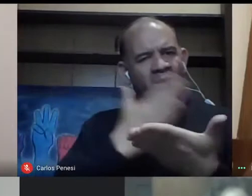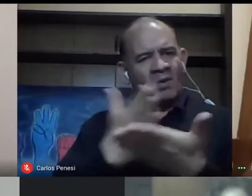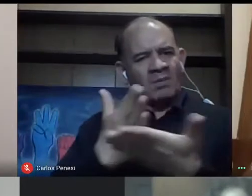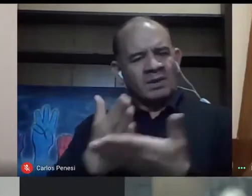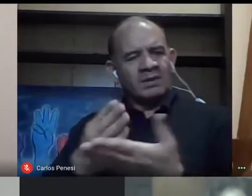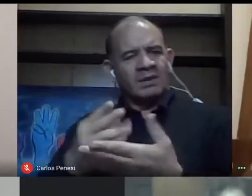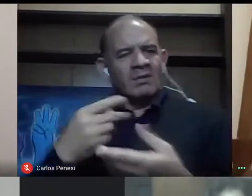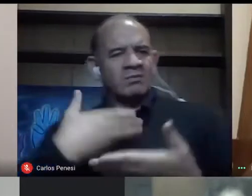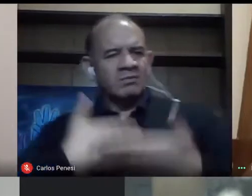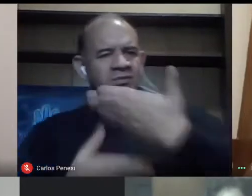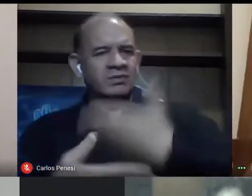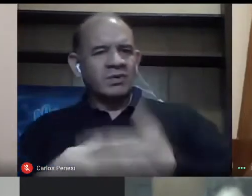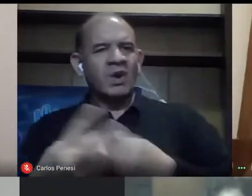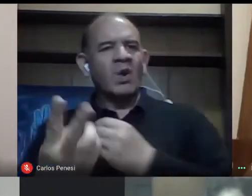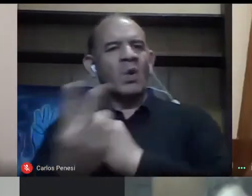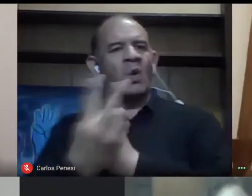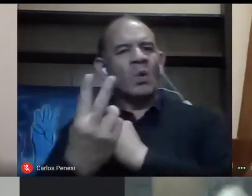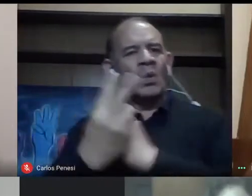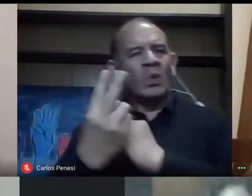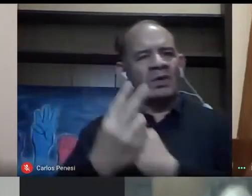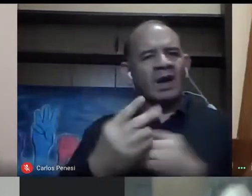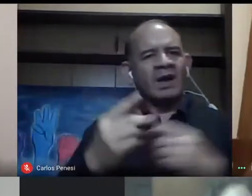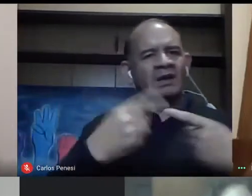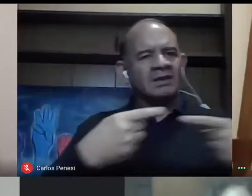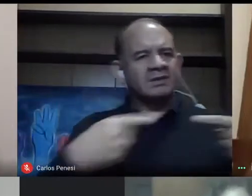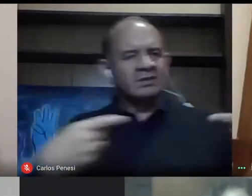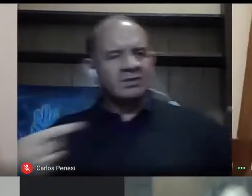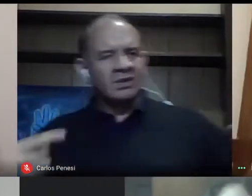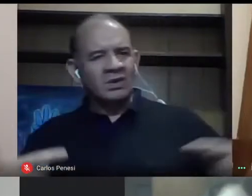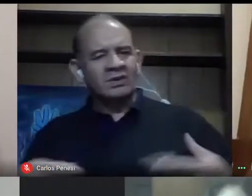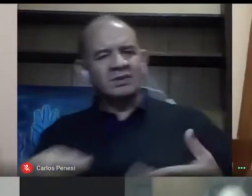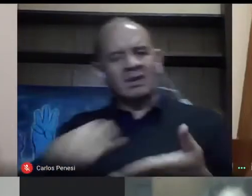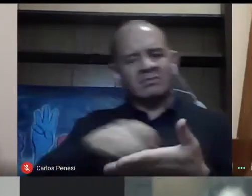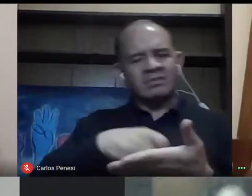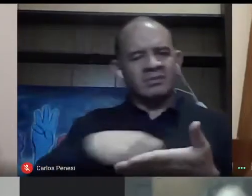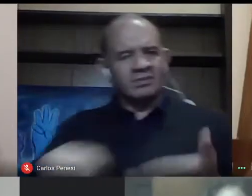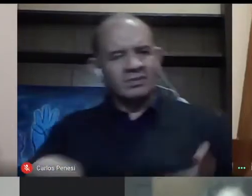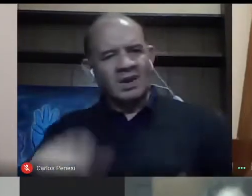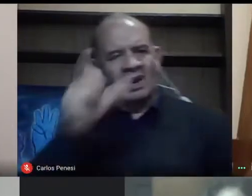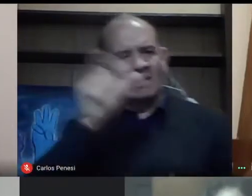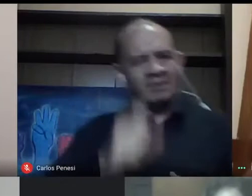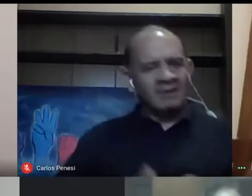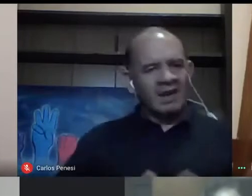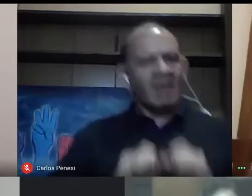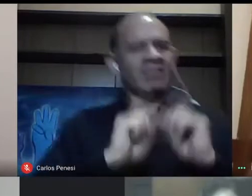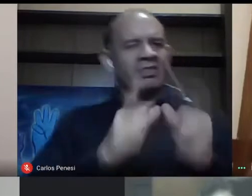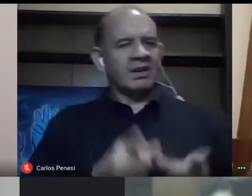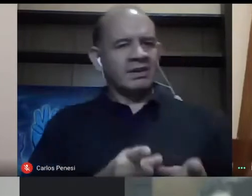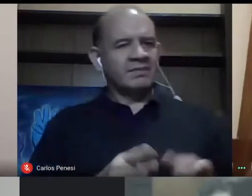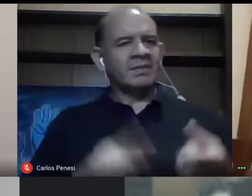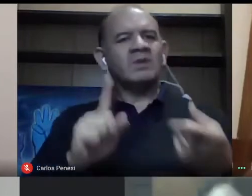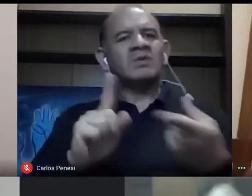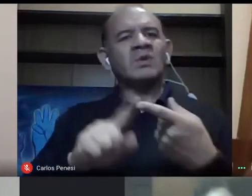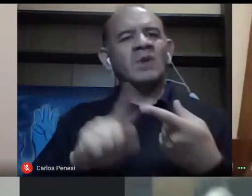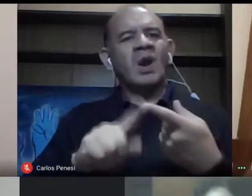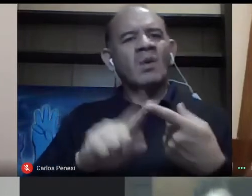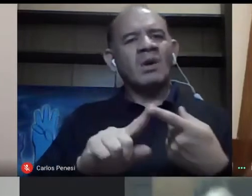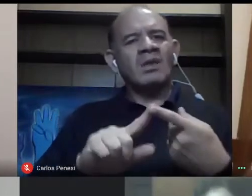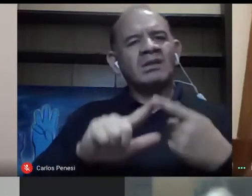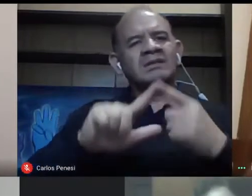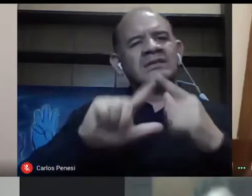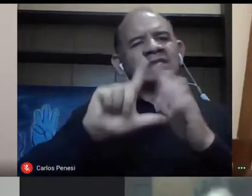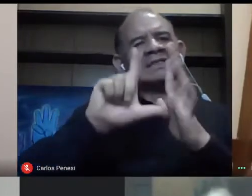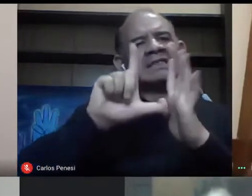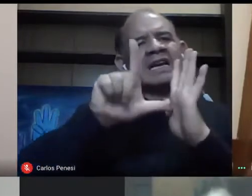la protección de los materiales, con quiénes son los beneficiarios y demás. Este tratado es un proceso lentísimo, yo siempre digo que es como